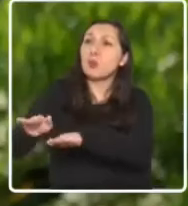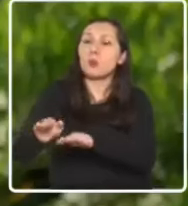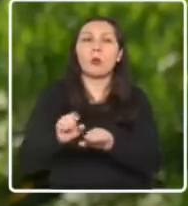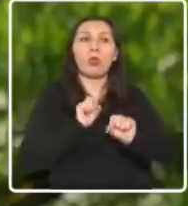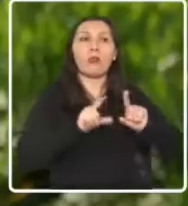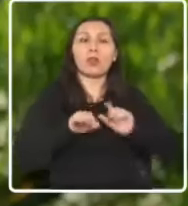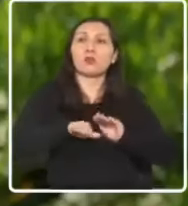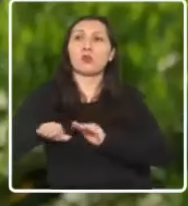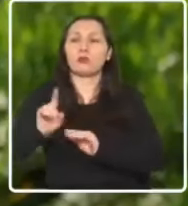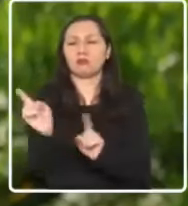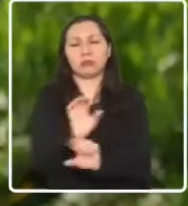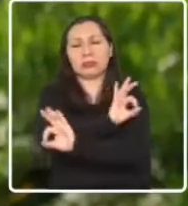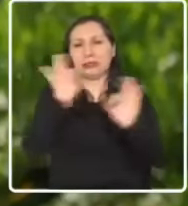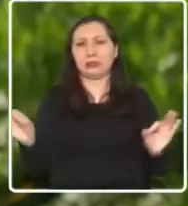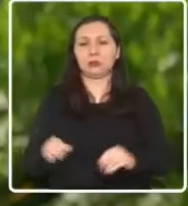defensas corporativas.